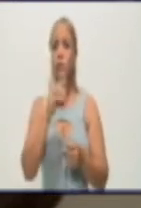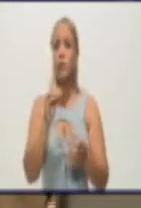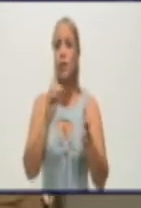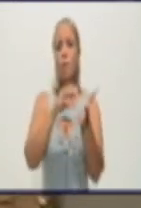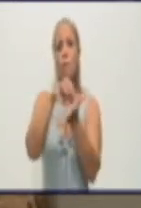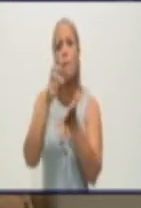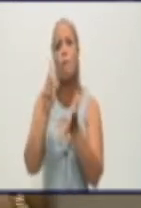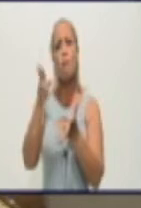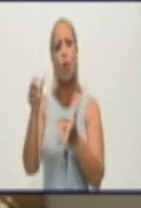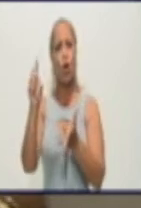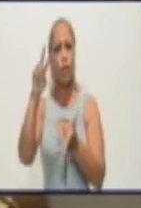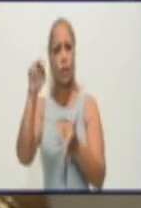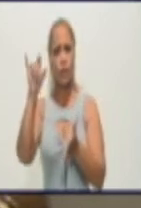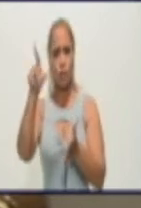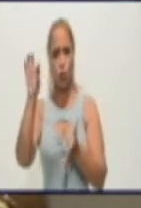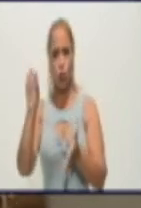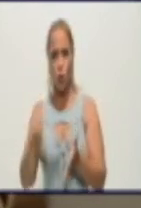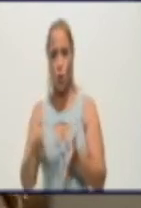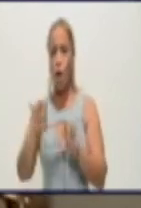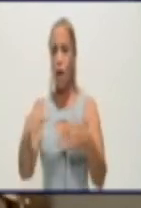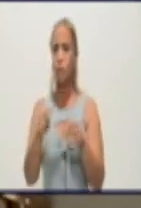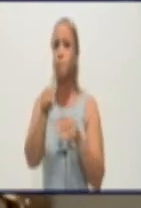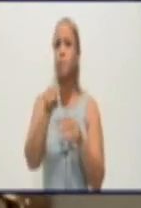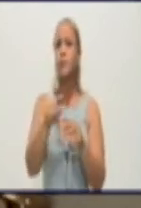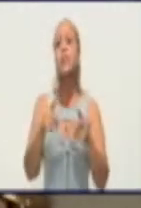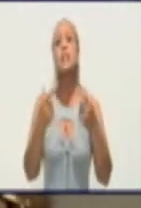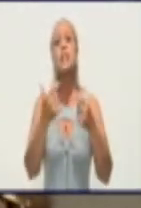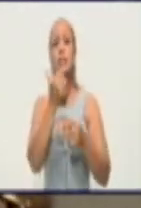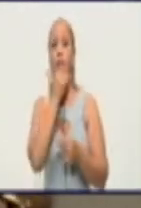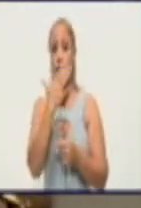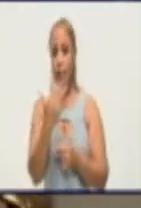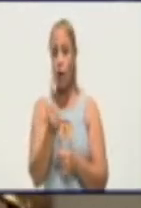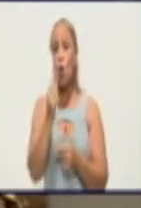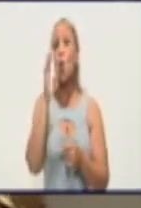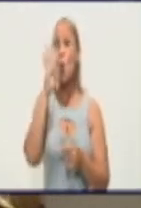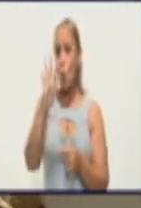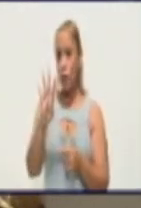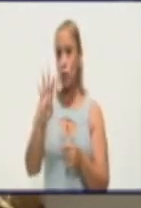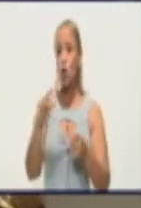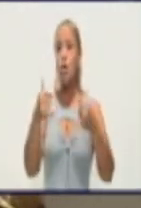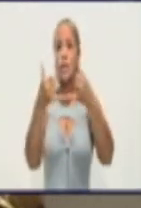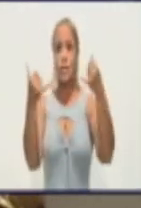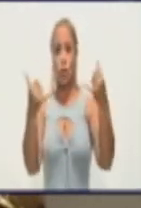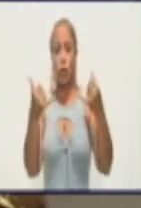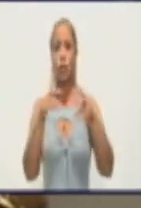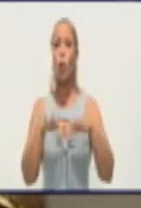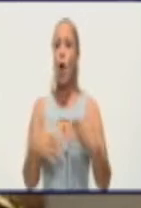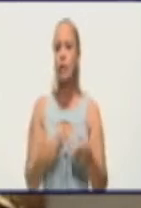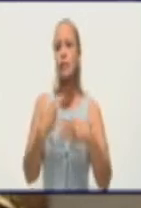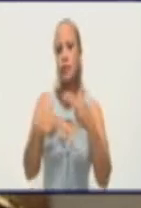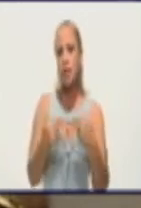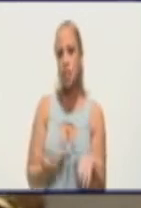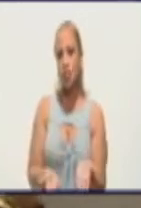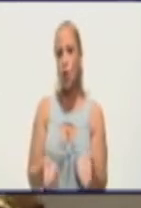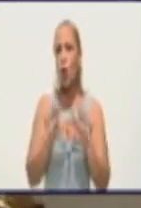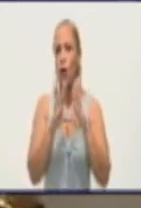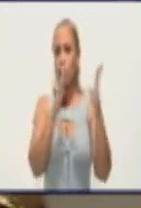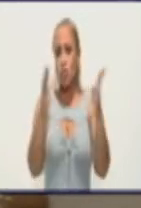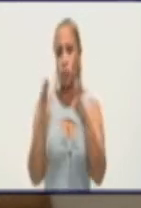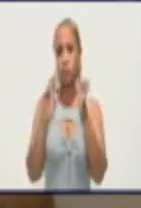línea cayó sobre los conductores provocó la avería y se afectaron cuatro circuitos que lo que se hizo se tuvieron en cuenta en la carga afectar